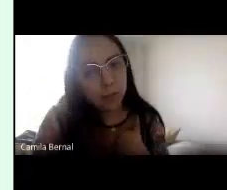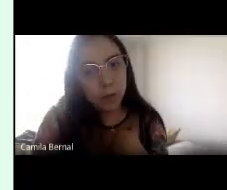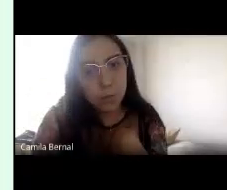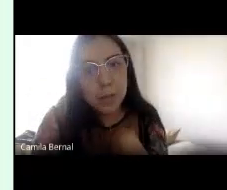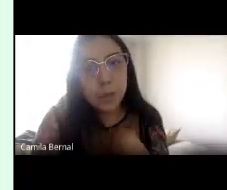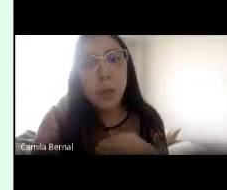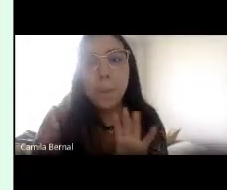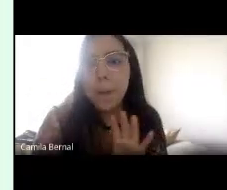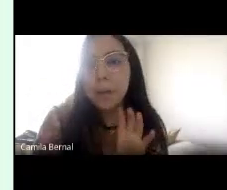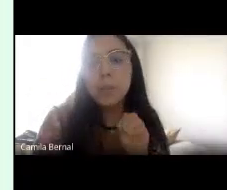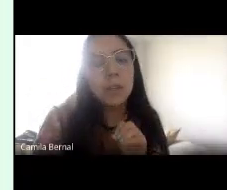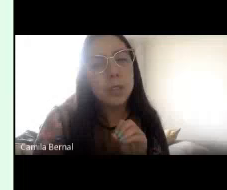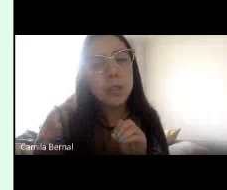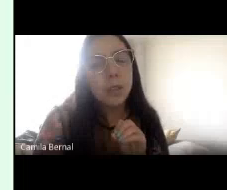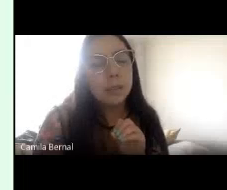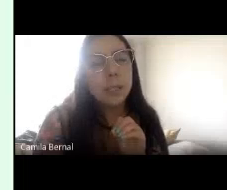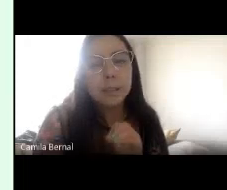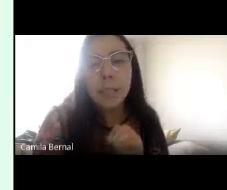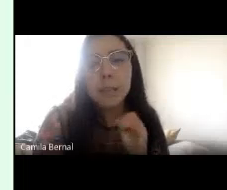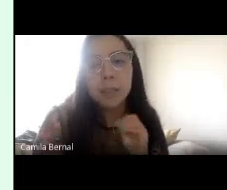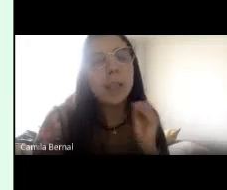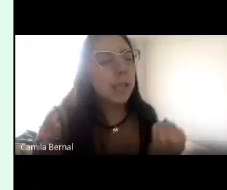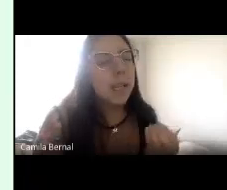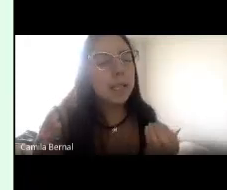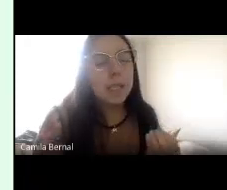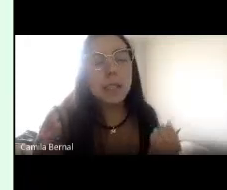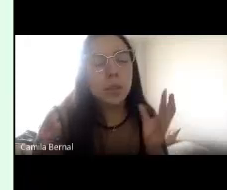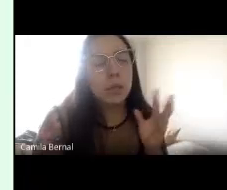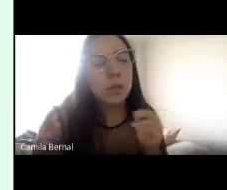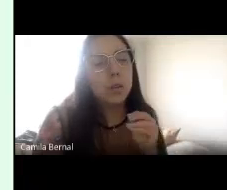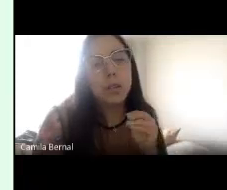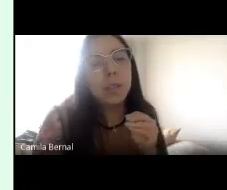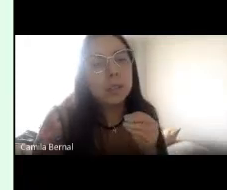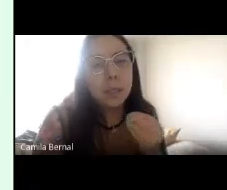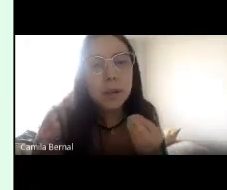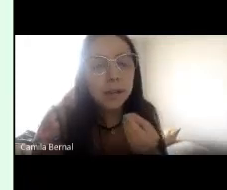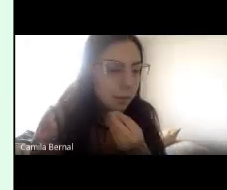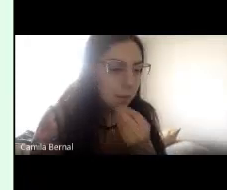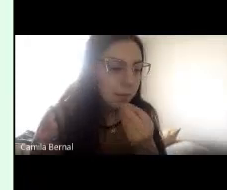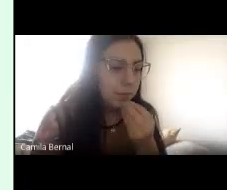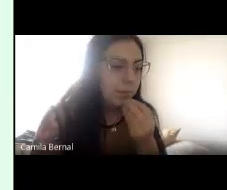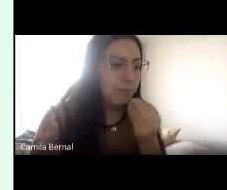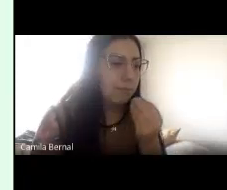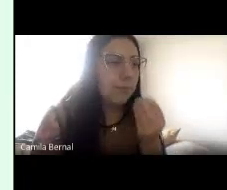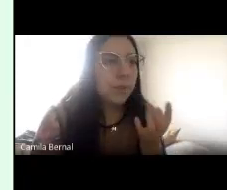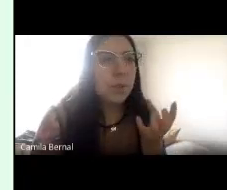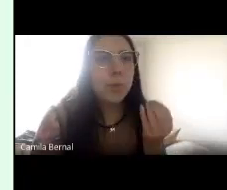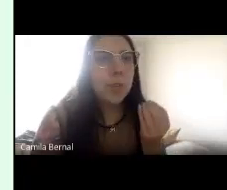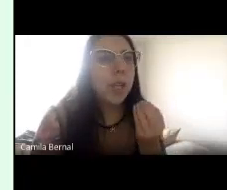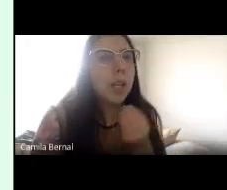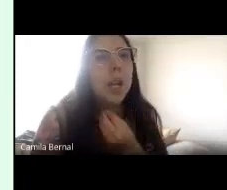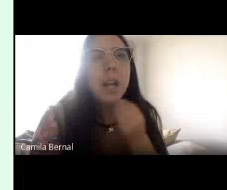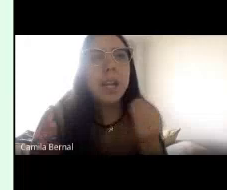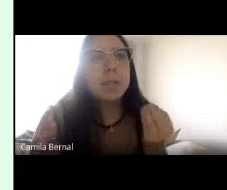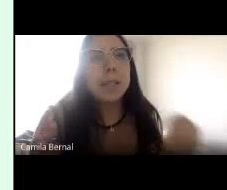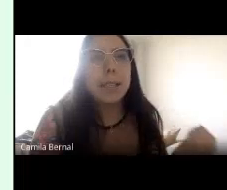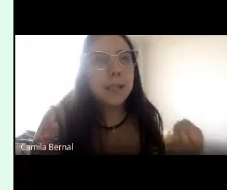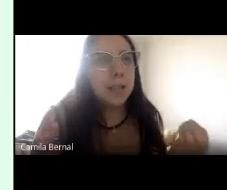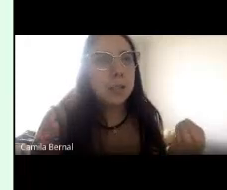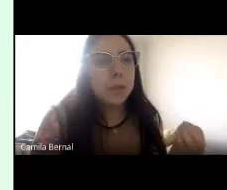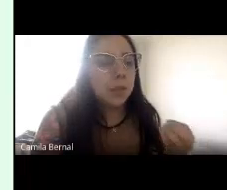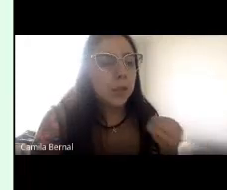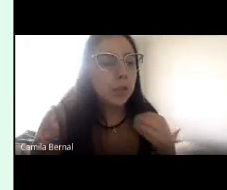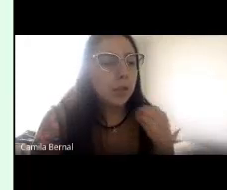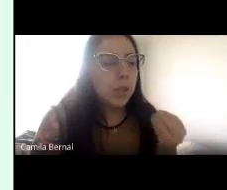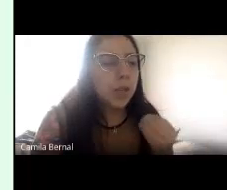el anterior método, pero sí los inactiva. ¿Qué quiere decir esto? Que cuando los inactiva, como que las bacterias